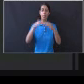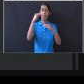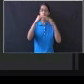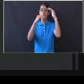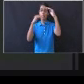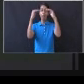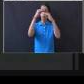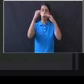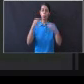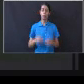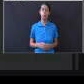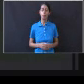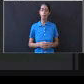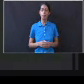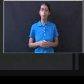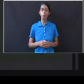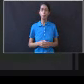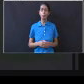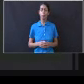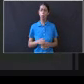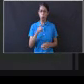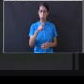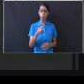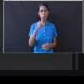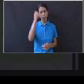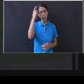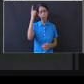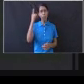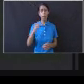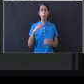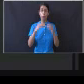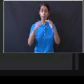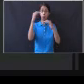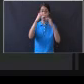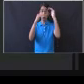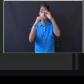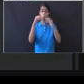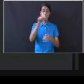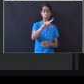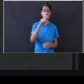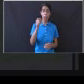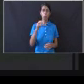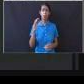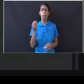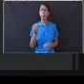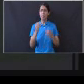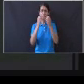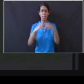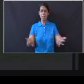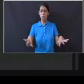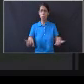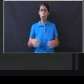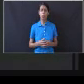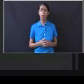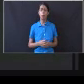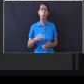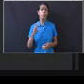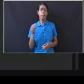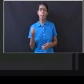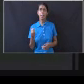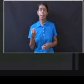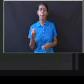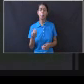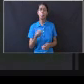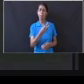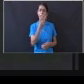de reconstruirnos. ¿Ustedes saben lo que es reconstruir algo, hermano? Que está hecho pedazos y a veces hay que votar muchas cosas.